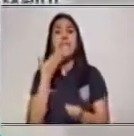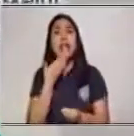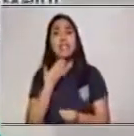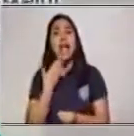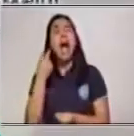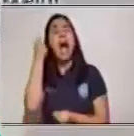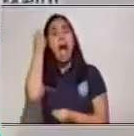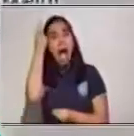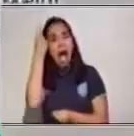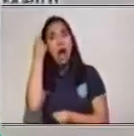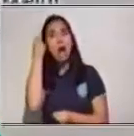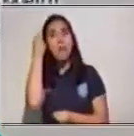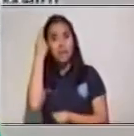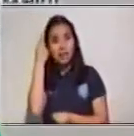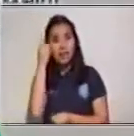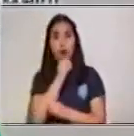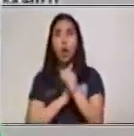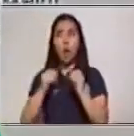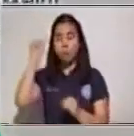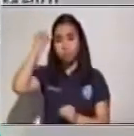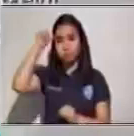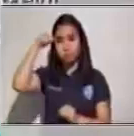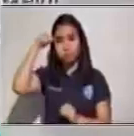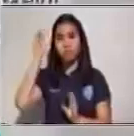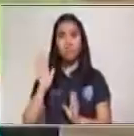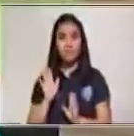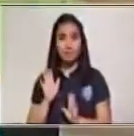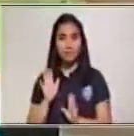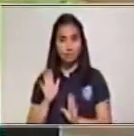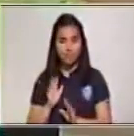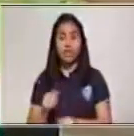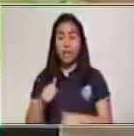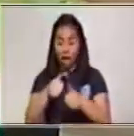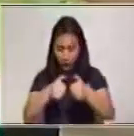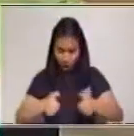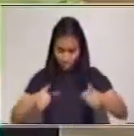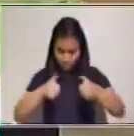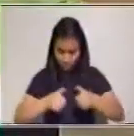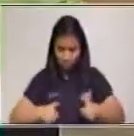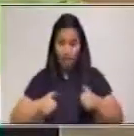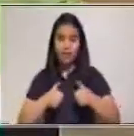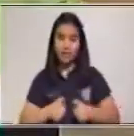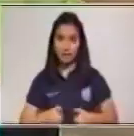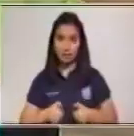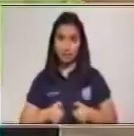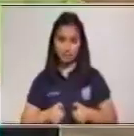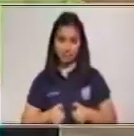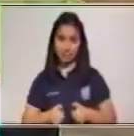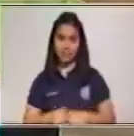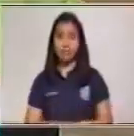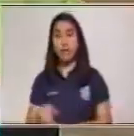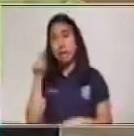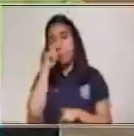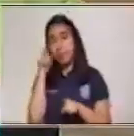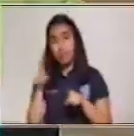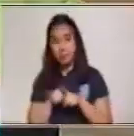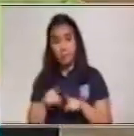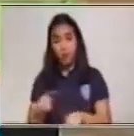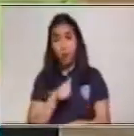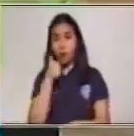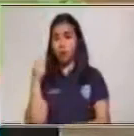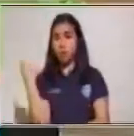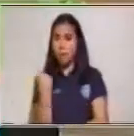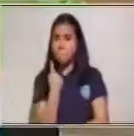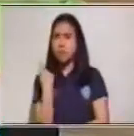hacer conforme tú vas extrayendo esas ideas que obtienes de la lectura de algún tema. Algo importante también es